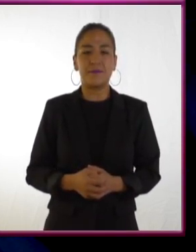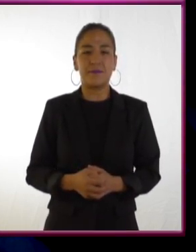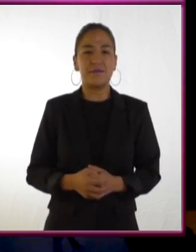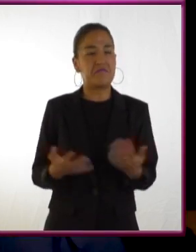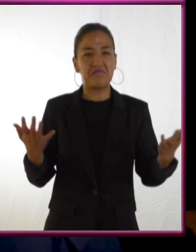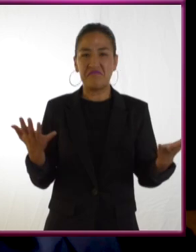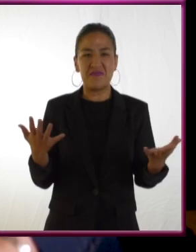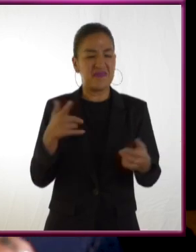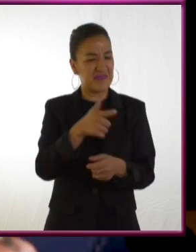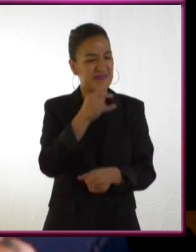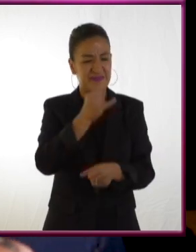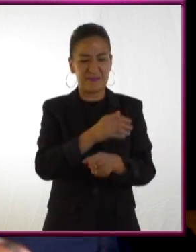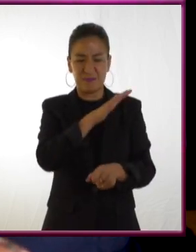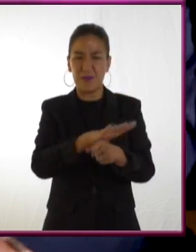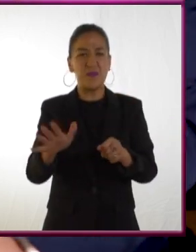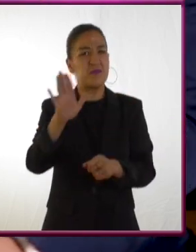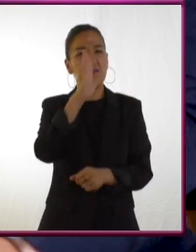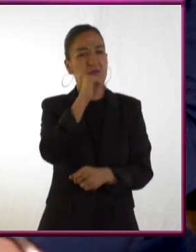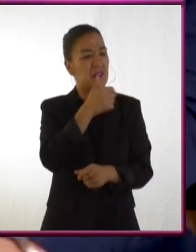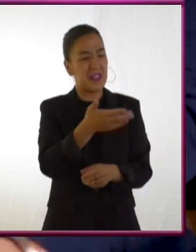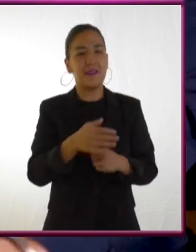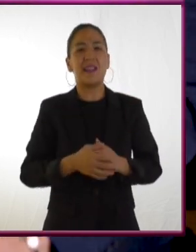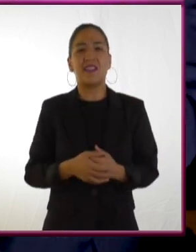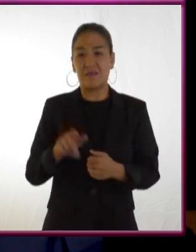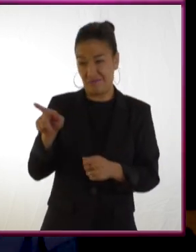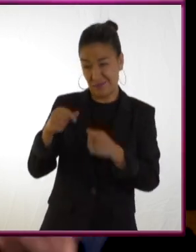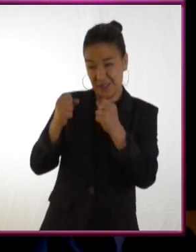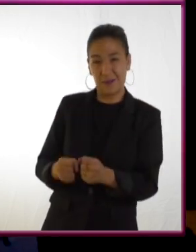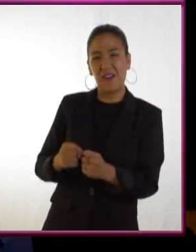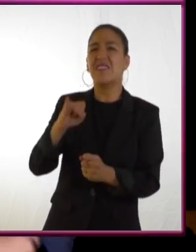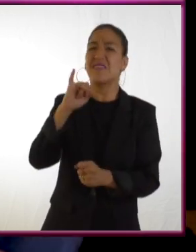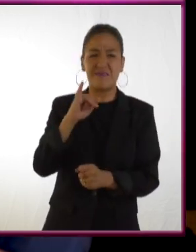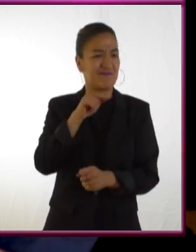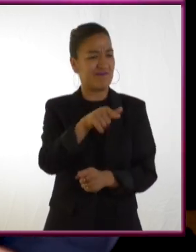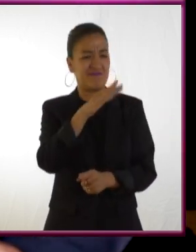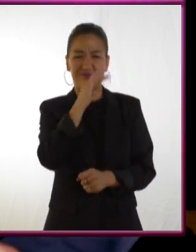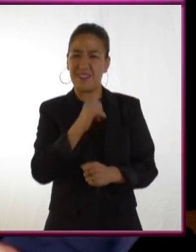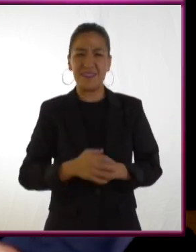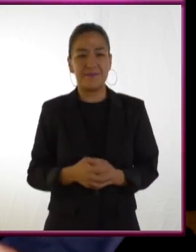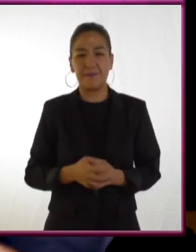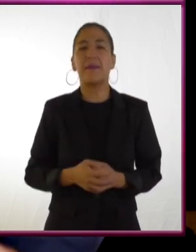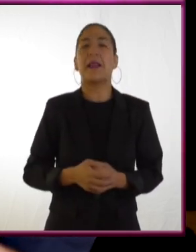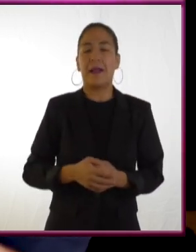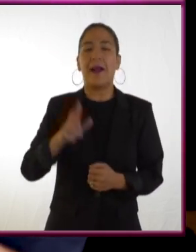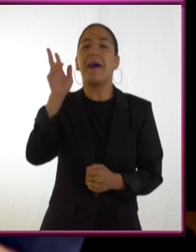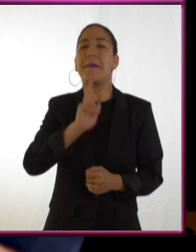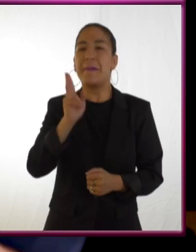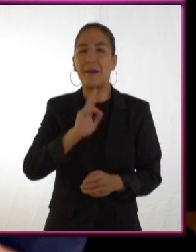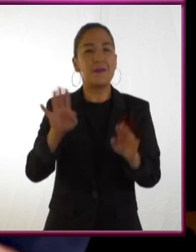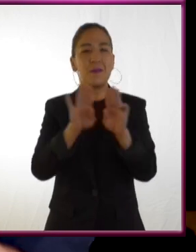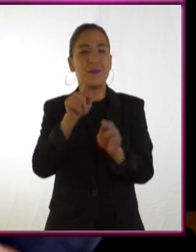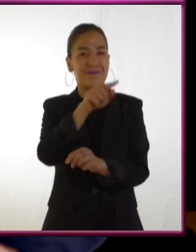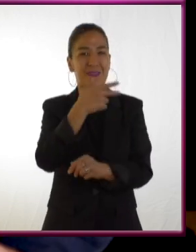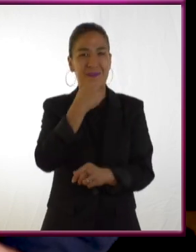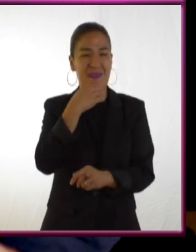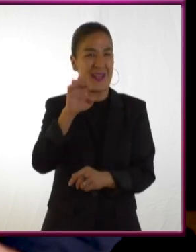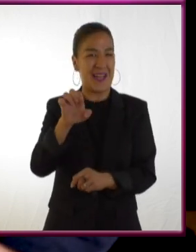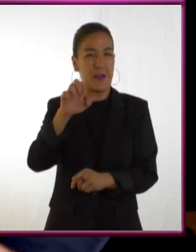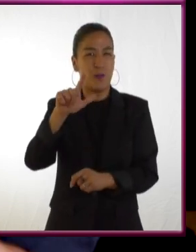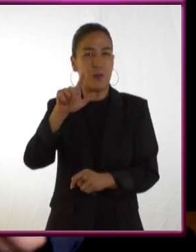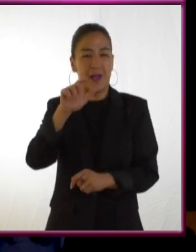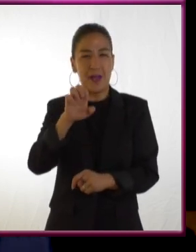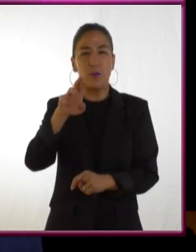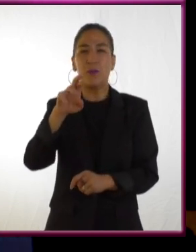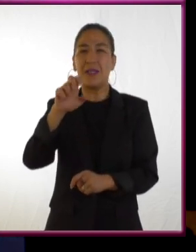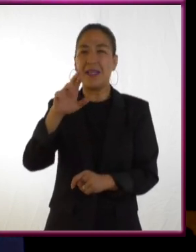Oh, no, hermana, esto es imposible, no se puede. ¿Estás seguro? Segurísimo. Mira, vamos a hacer la simplificación que hizo Euler.